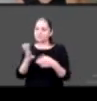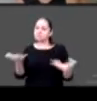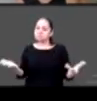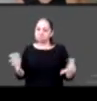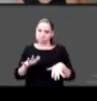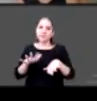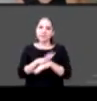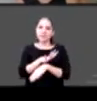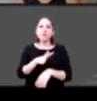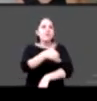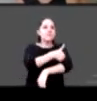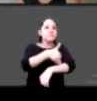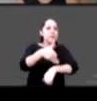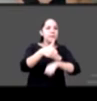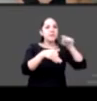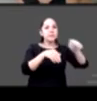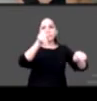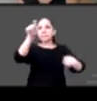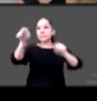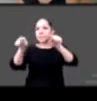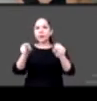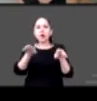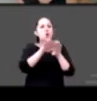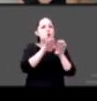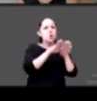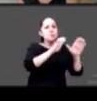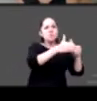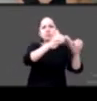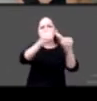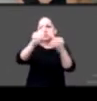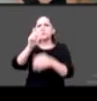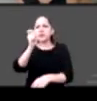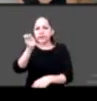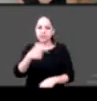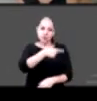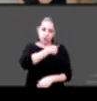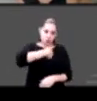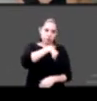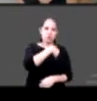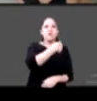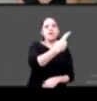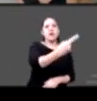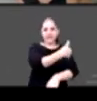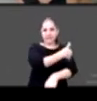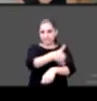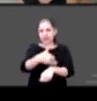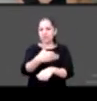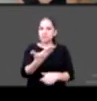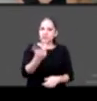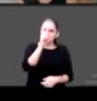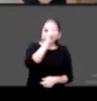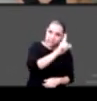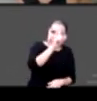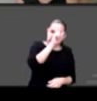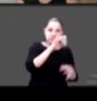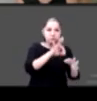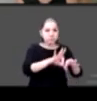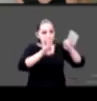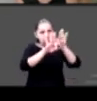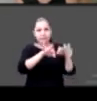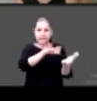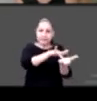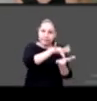forma como están. Tenemos que invertir en apoyar a las familias para que puedan conectarse con otros miembros y otros sitios de la